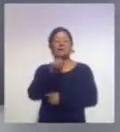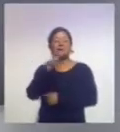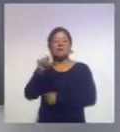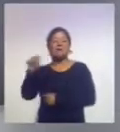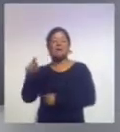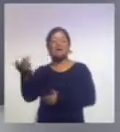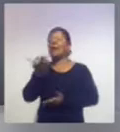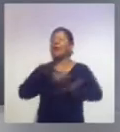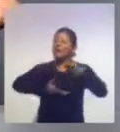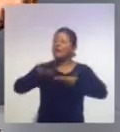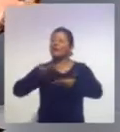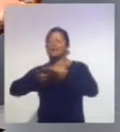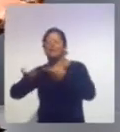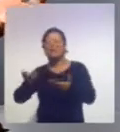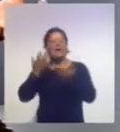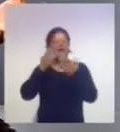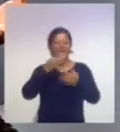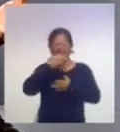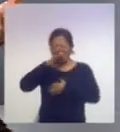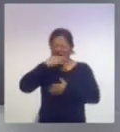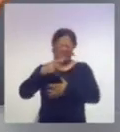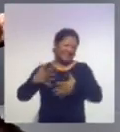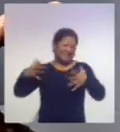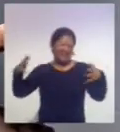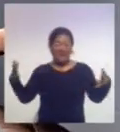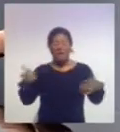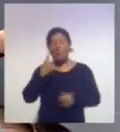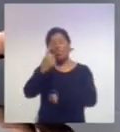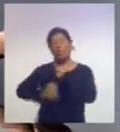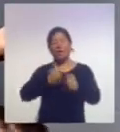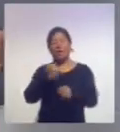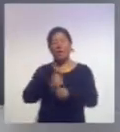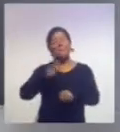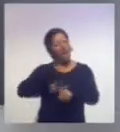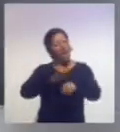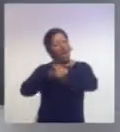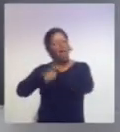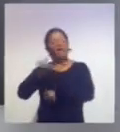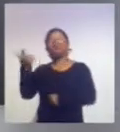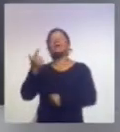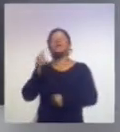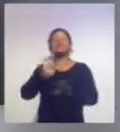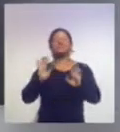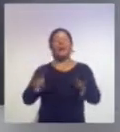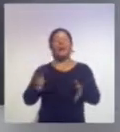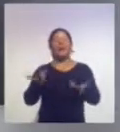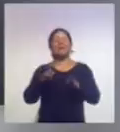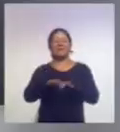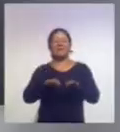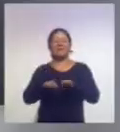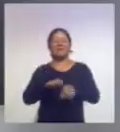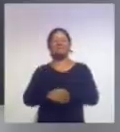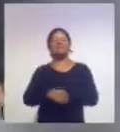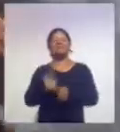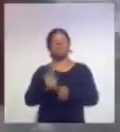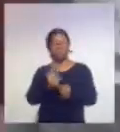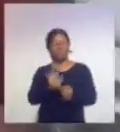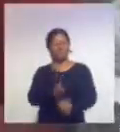el auditorio una gran fiesta musical por un año más al aire. Y aquí le tenemos todo este festejo, todos los